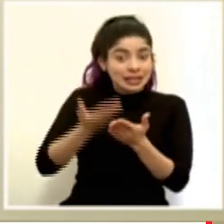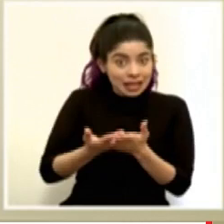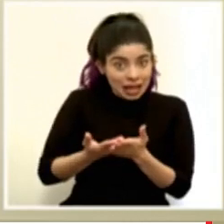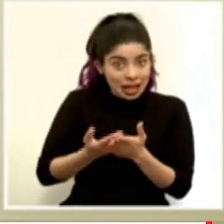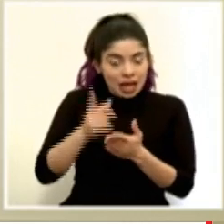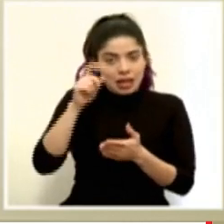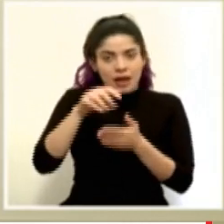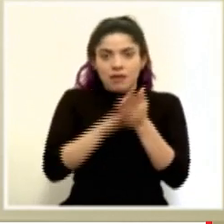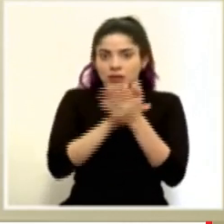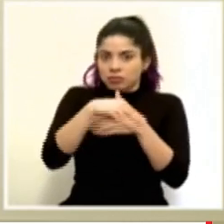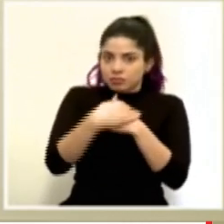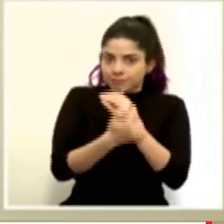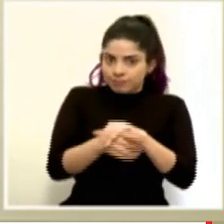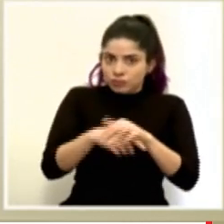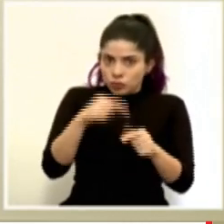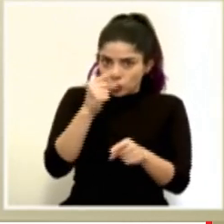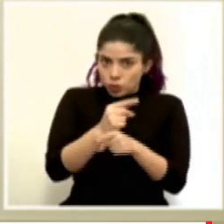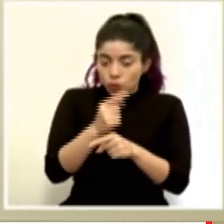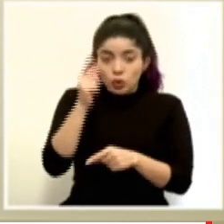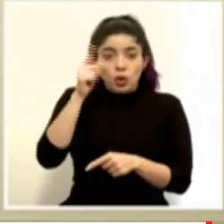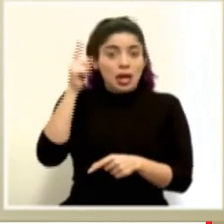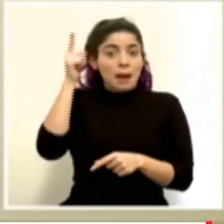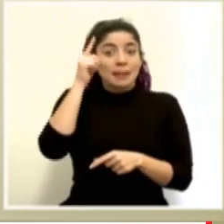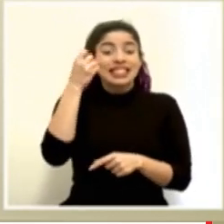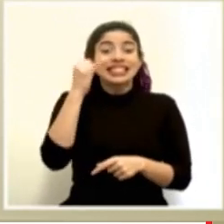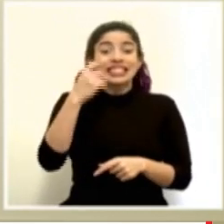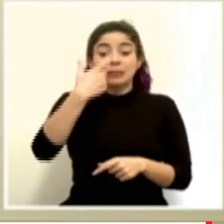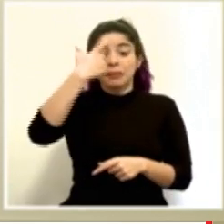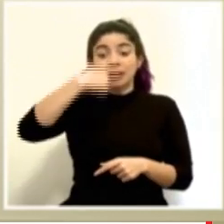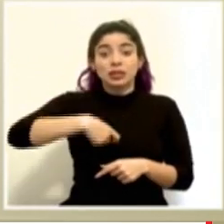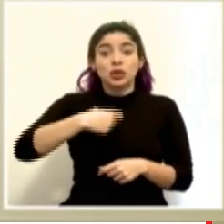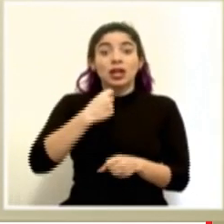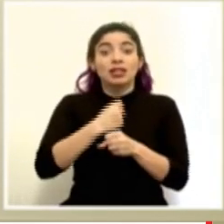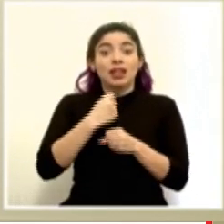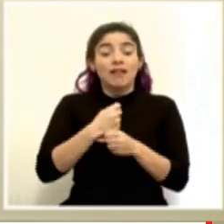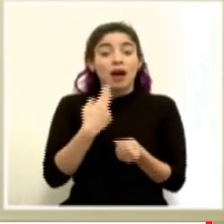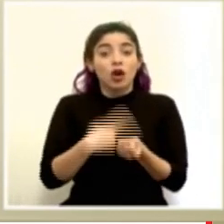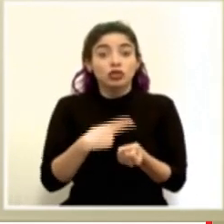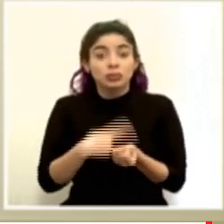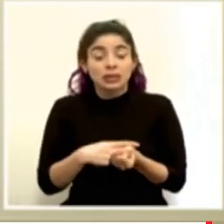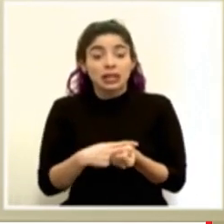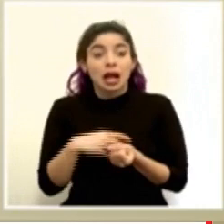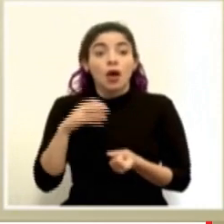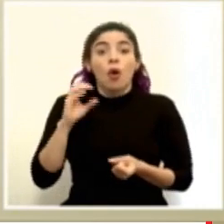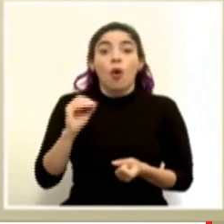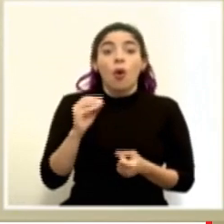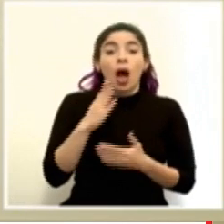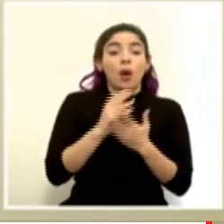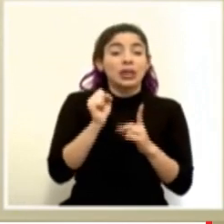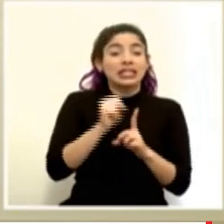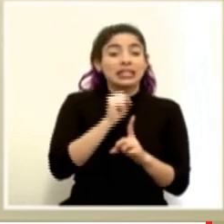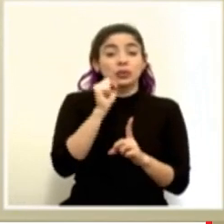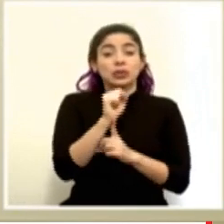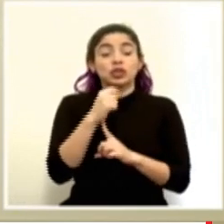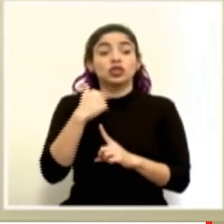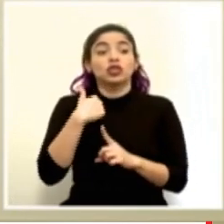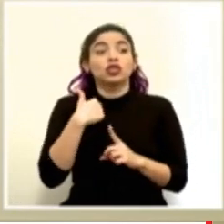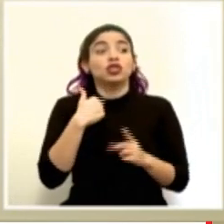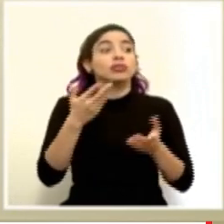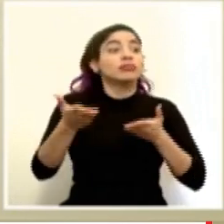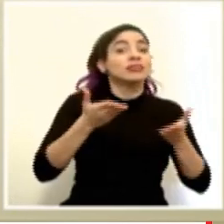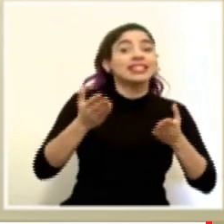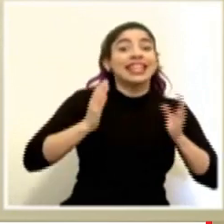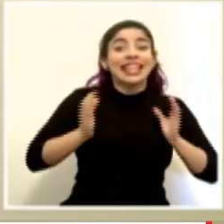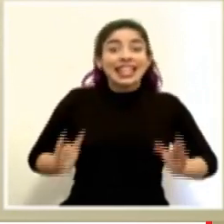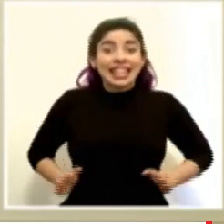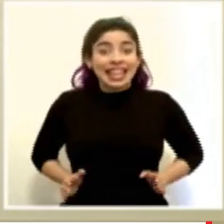lavarse adecuadamente las manos. Obviamente ya en personal, por ejemplo, de salud o ciertas circunstancias en que la atención al público es mucho